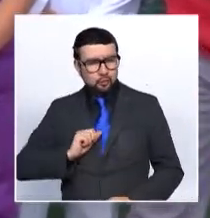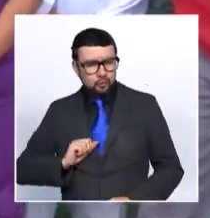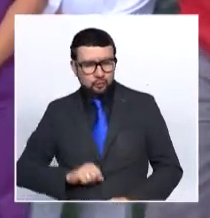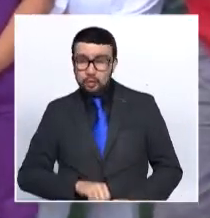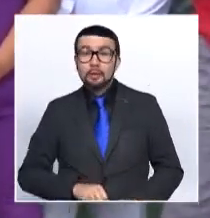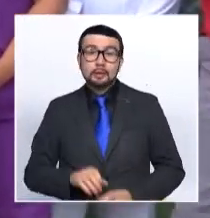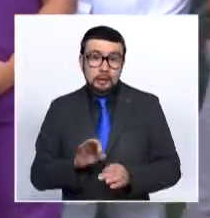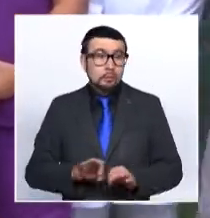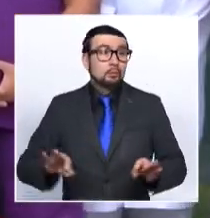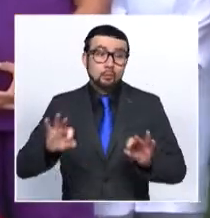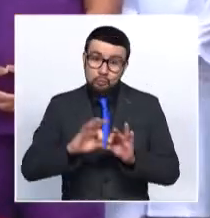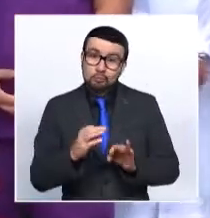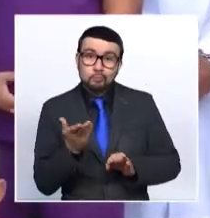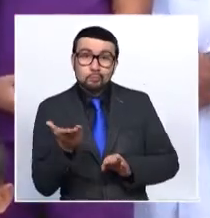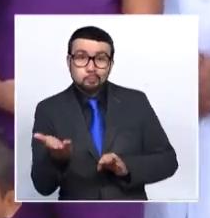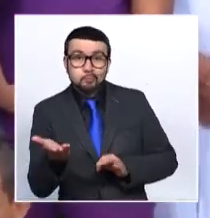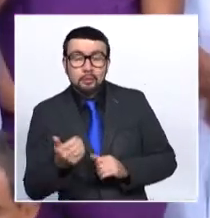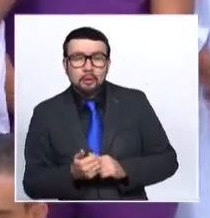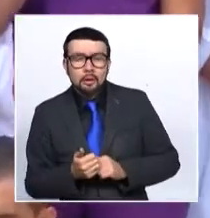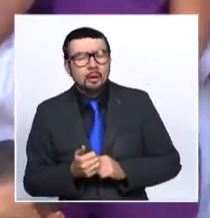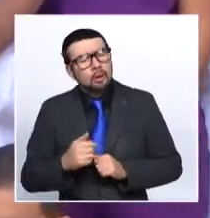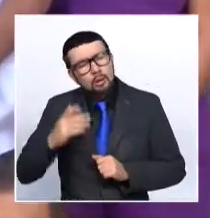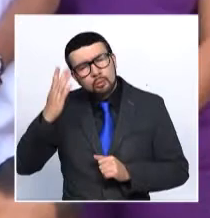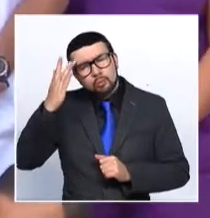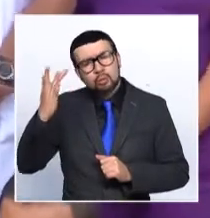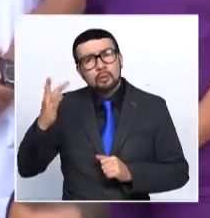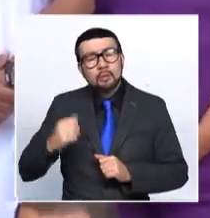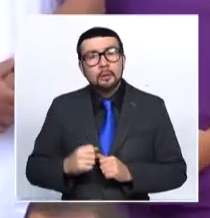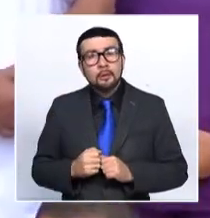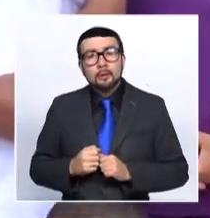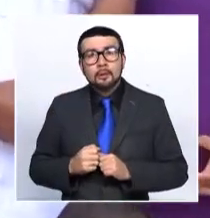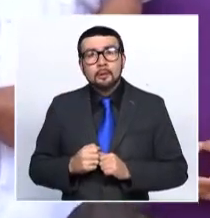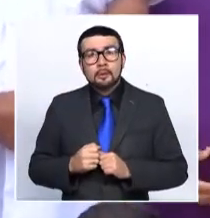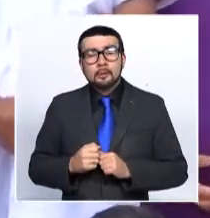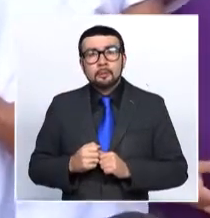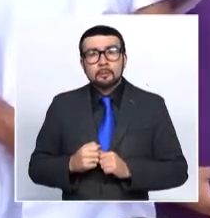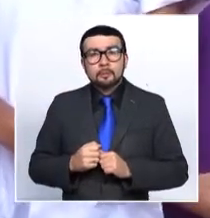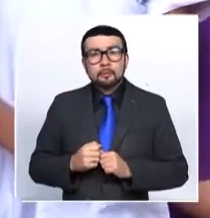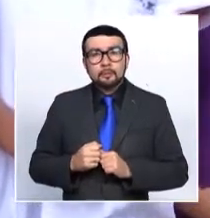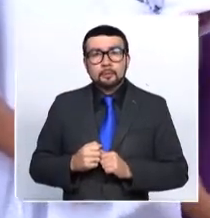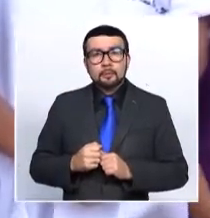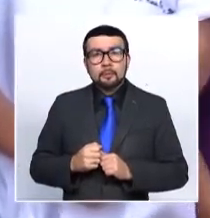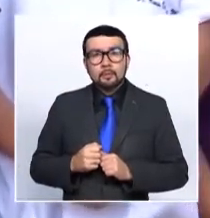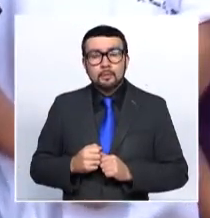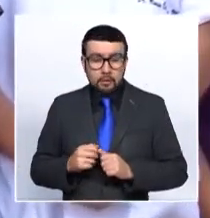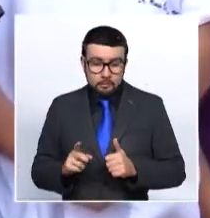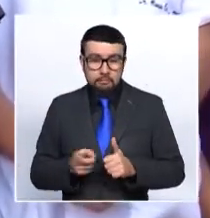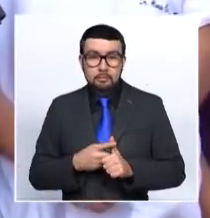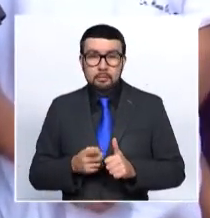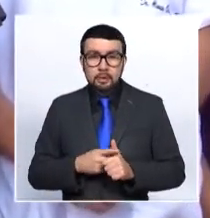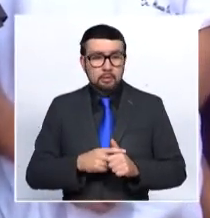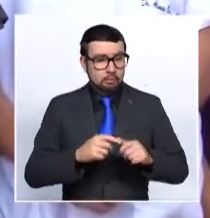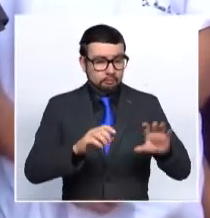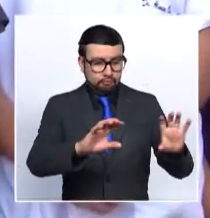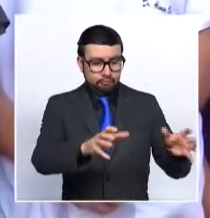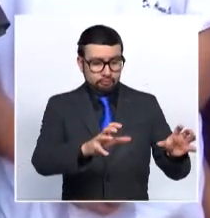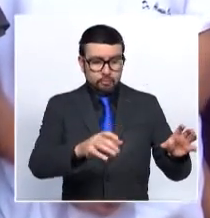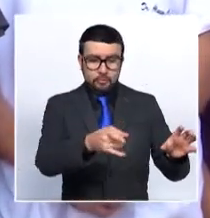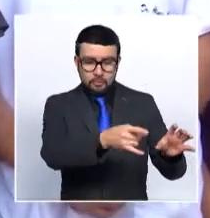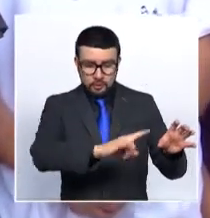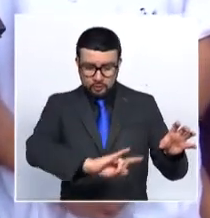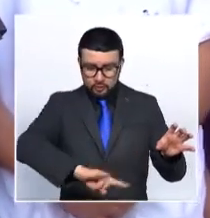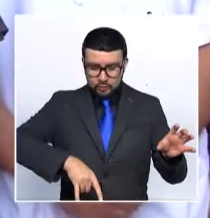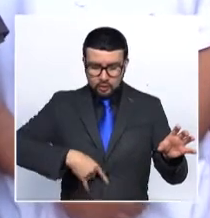primera mano, en el sentido de que se hace con unos aparatos que realmente no tienen